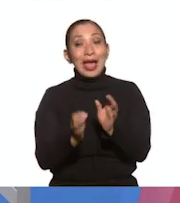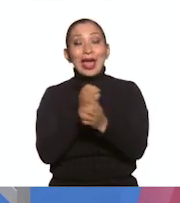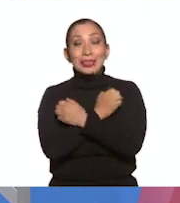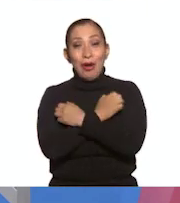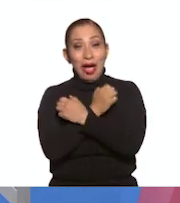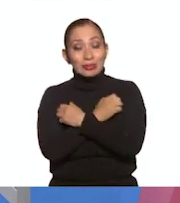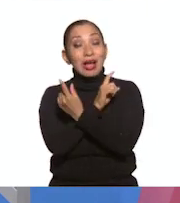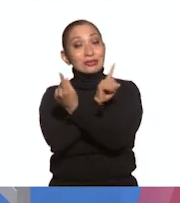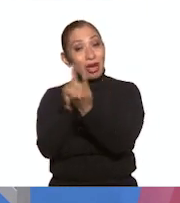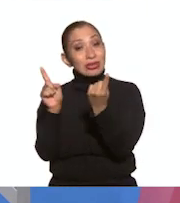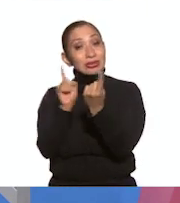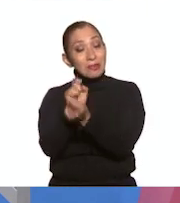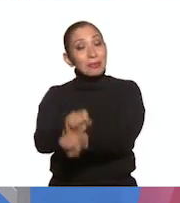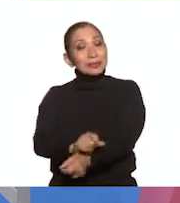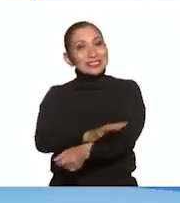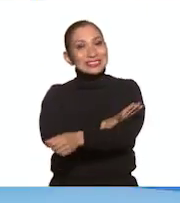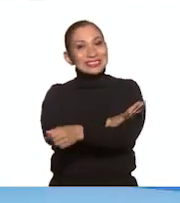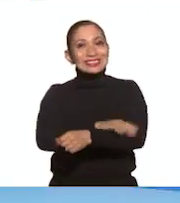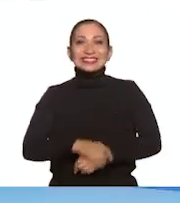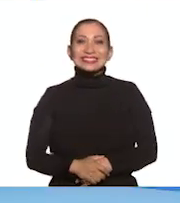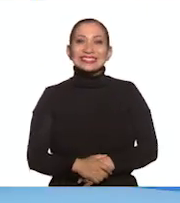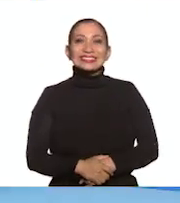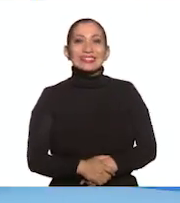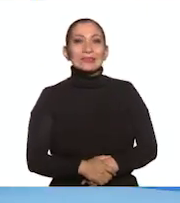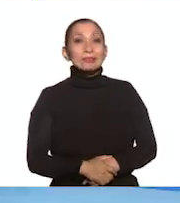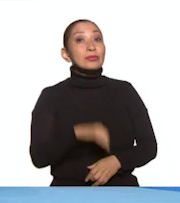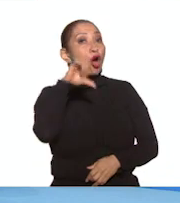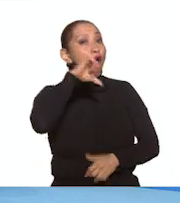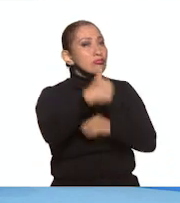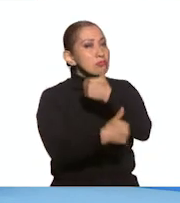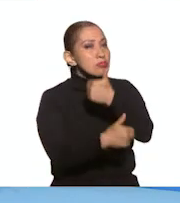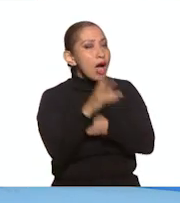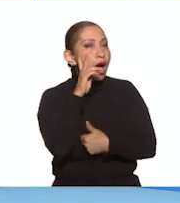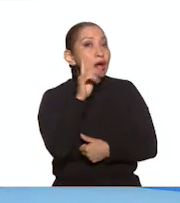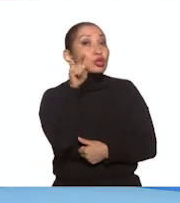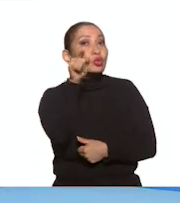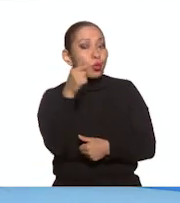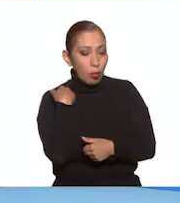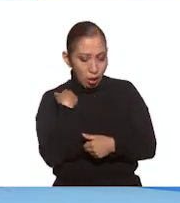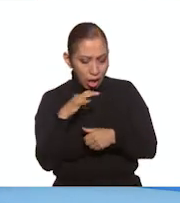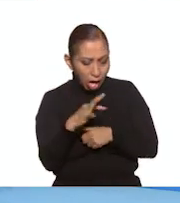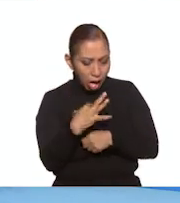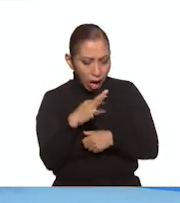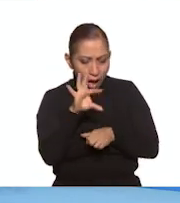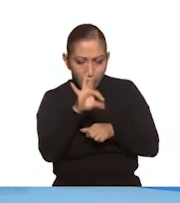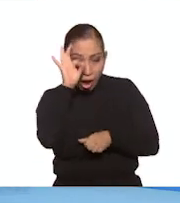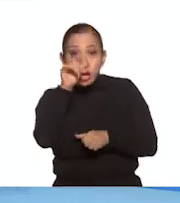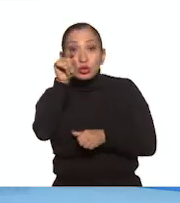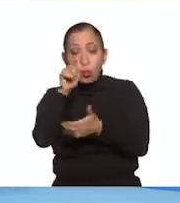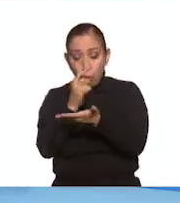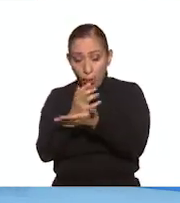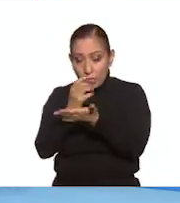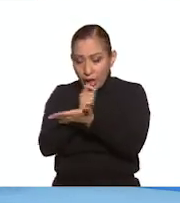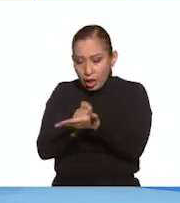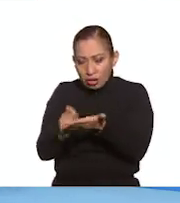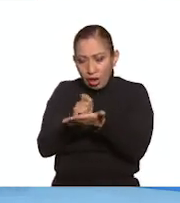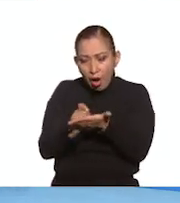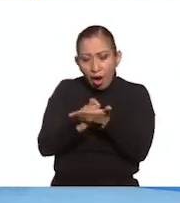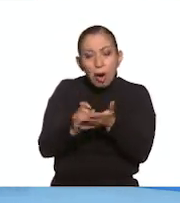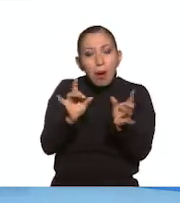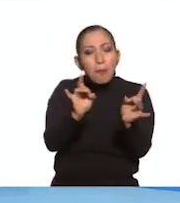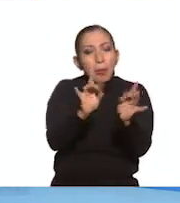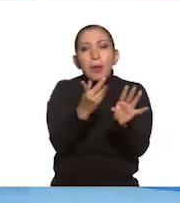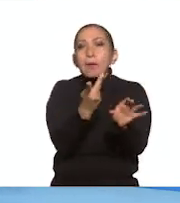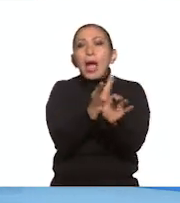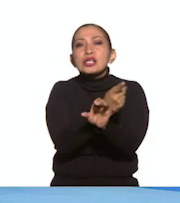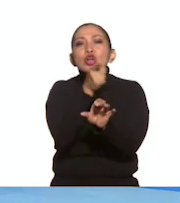educación socioemocional. El reto de hoy es que identifiquen y escriban en su bitácora emocional situaciones en las que